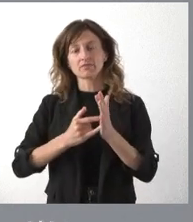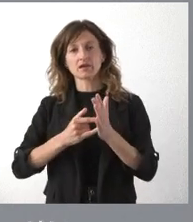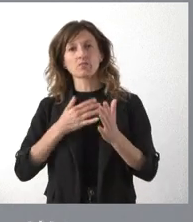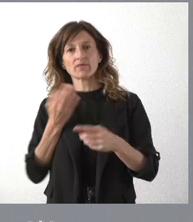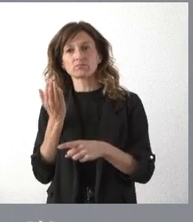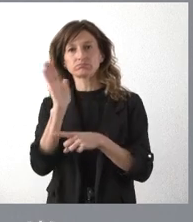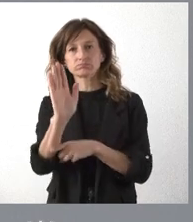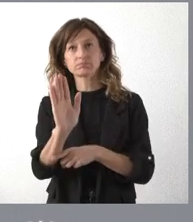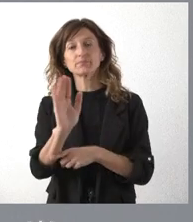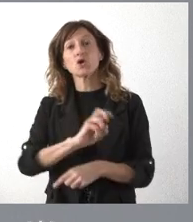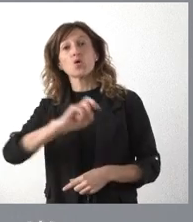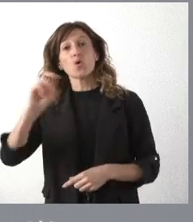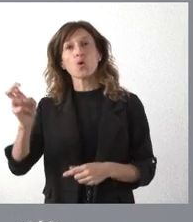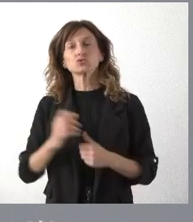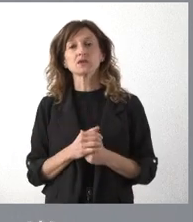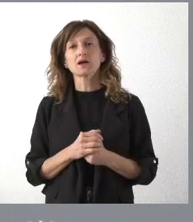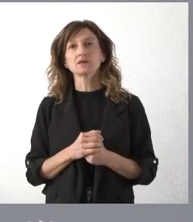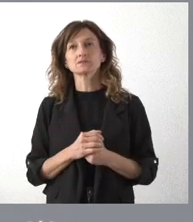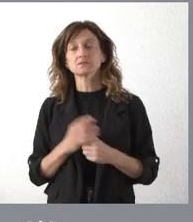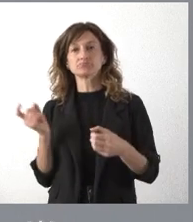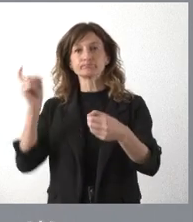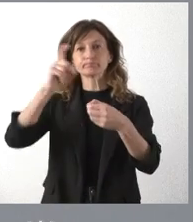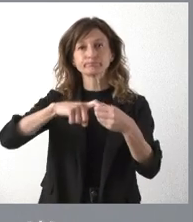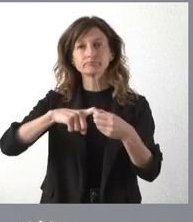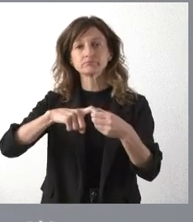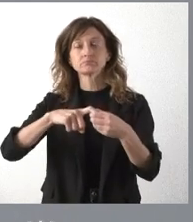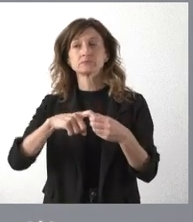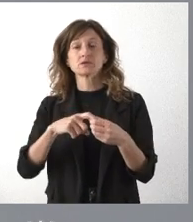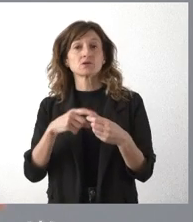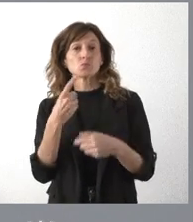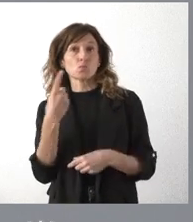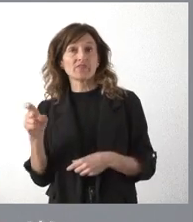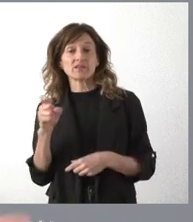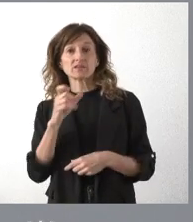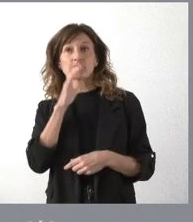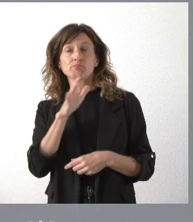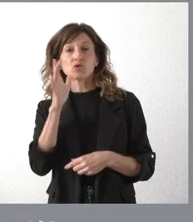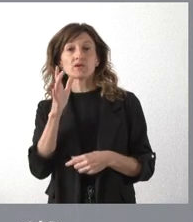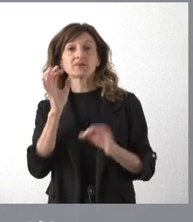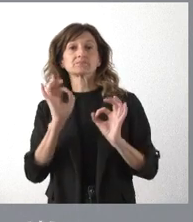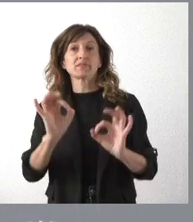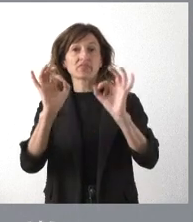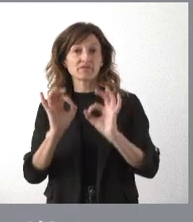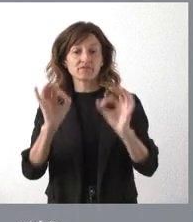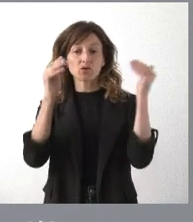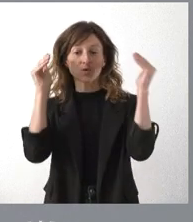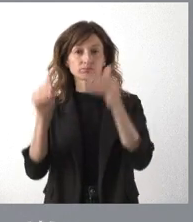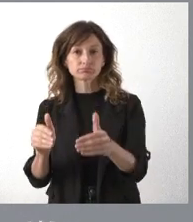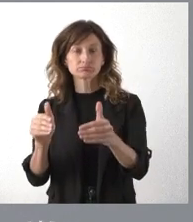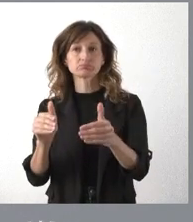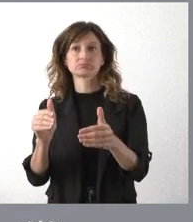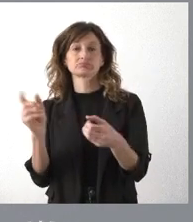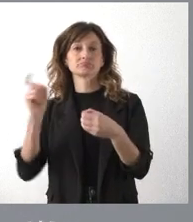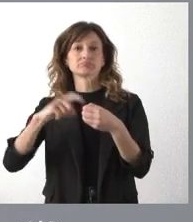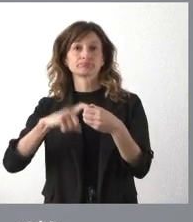y en otras esa concurrencia no es necesaria porque se trata de actuaciones específicas que se dirigen hacia los